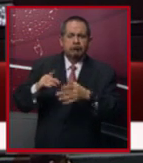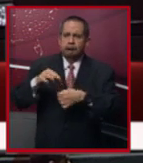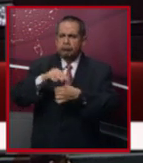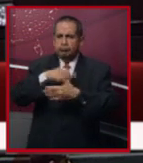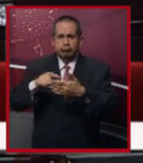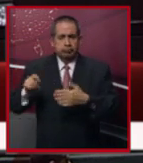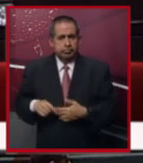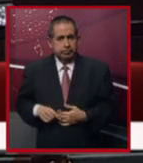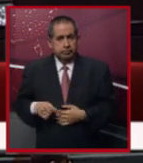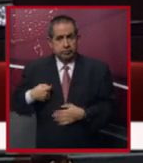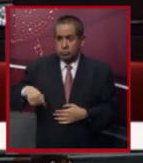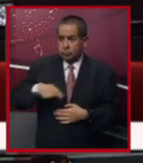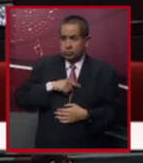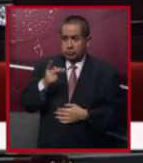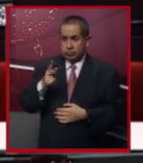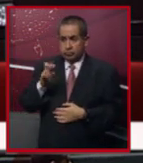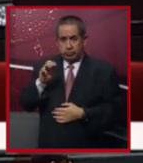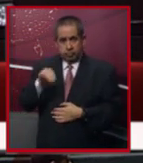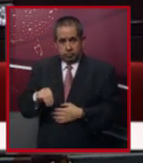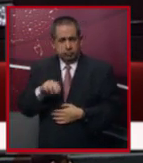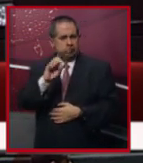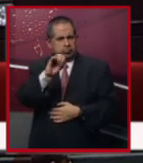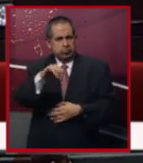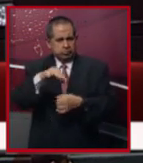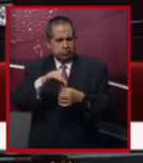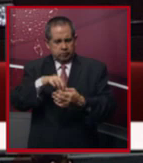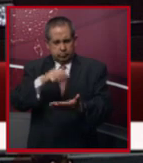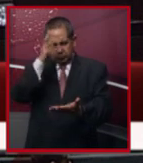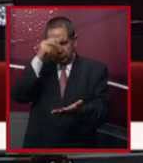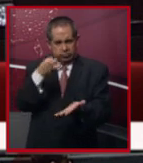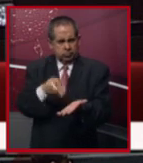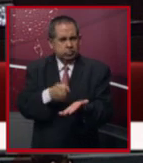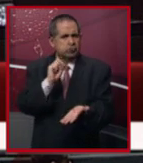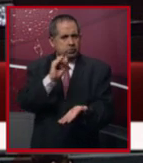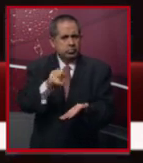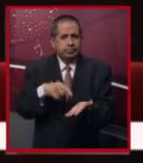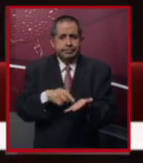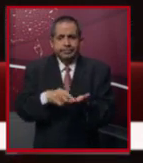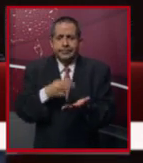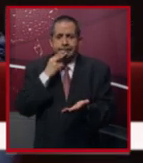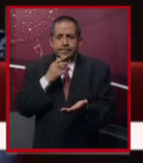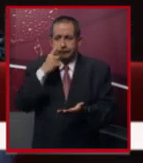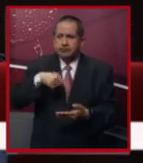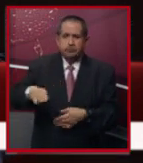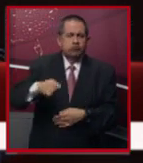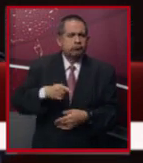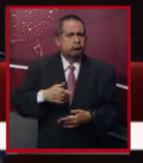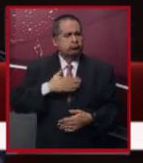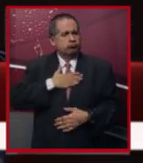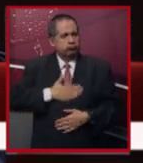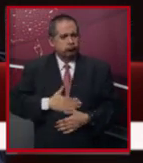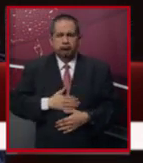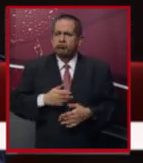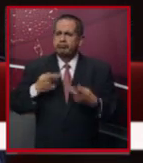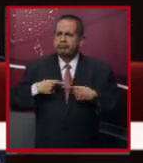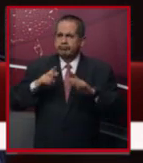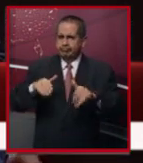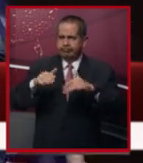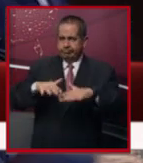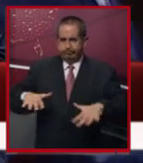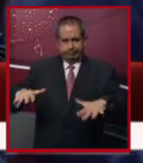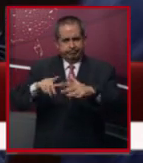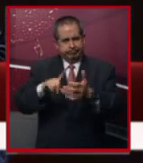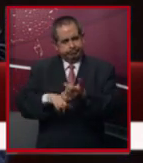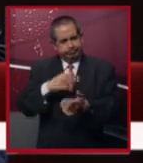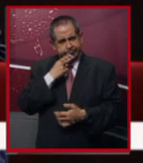Votaremos a favor porque esta propuesta hace más fácil el acceso a la consulta pública y esto sin duda abona al fortalecimiento de